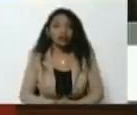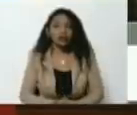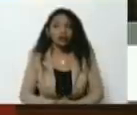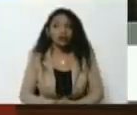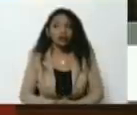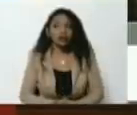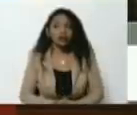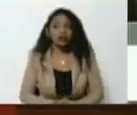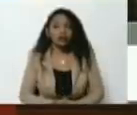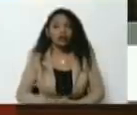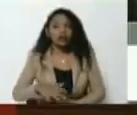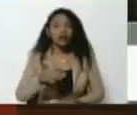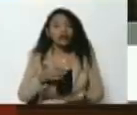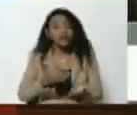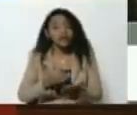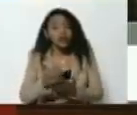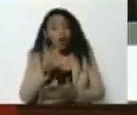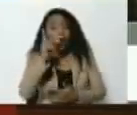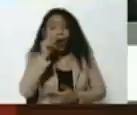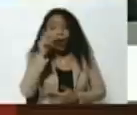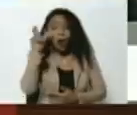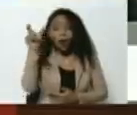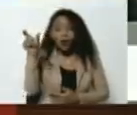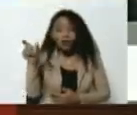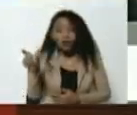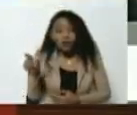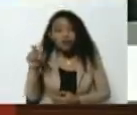Fidel Madroñero Morillo.